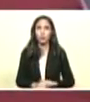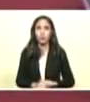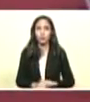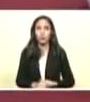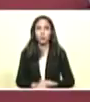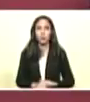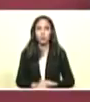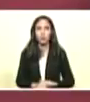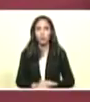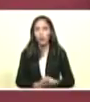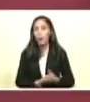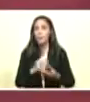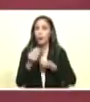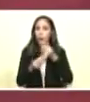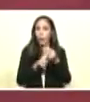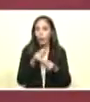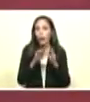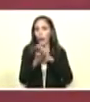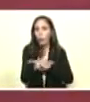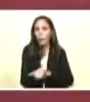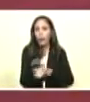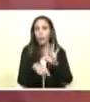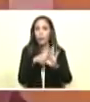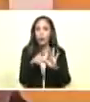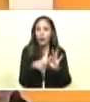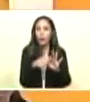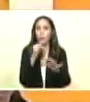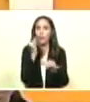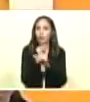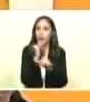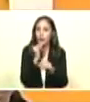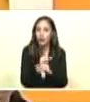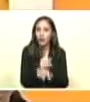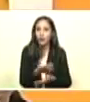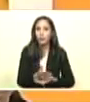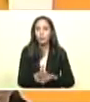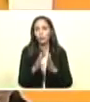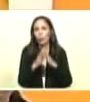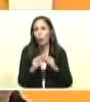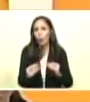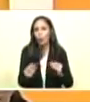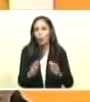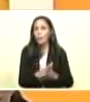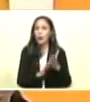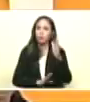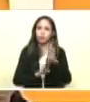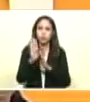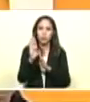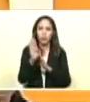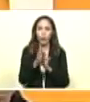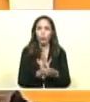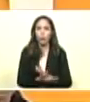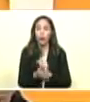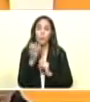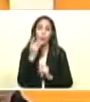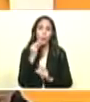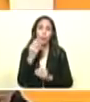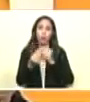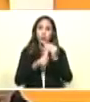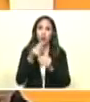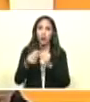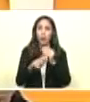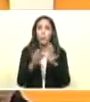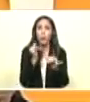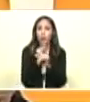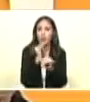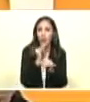adquirir criptoactivos, criptomonedas, incluyendo el Petro, para desarrollar granjas de minería digital